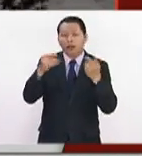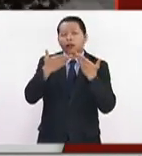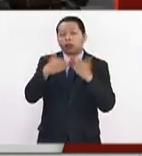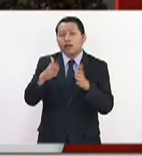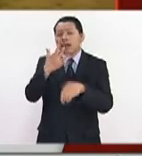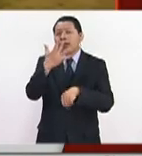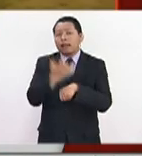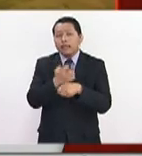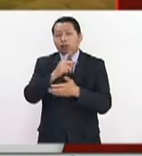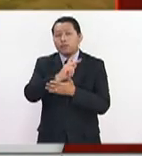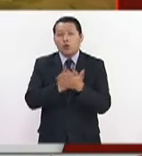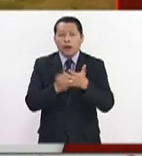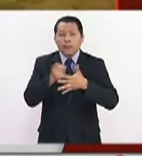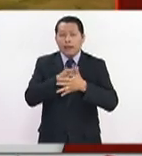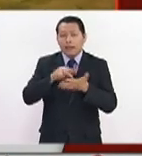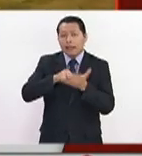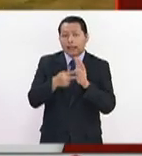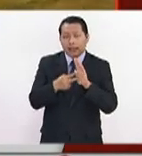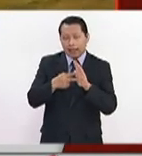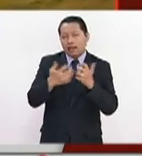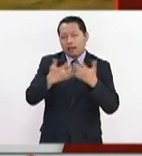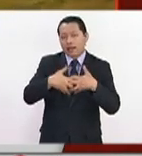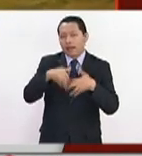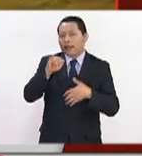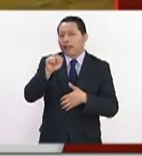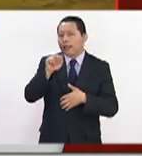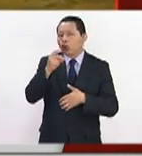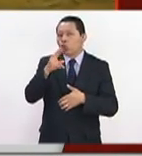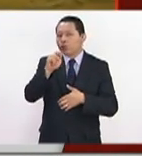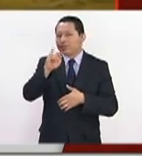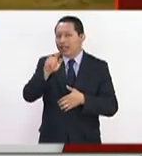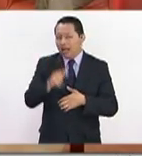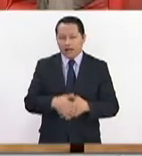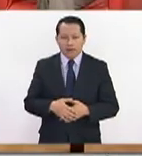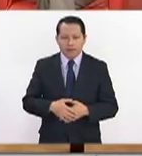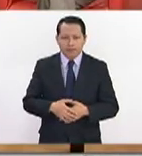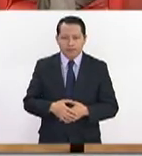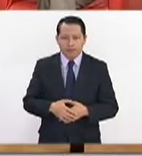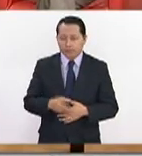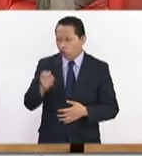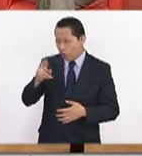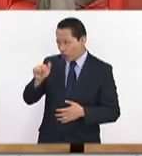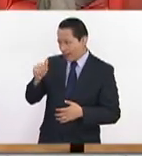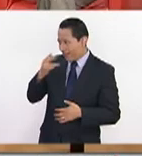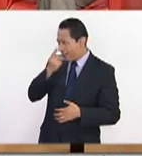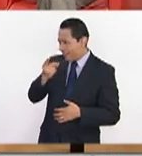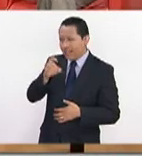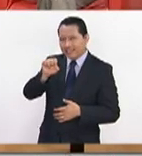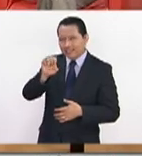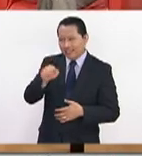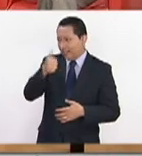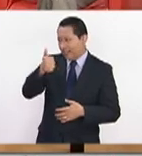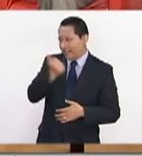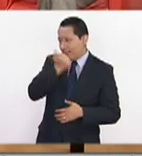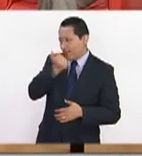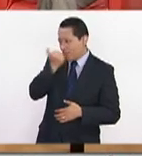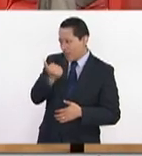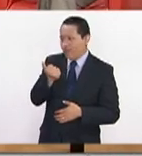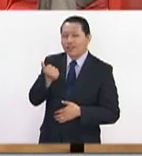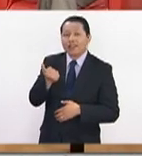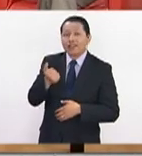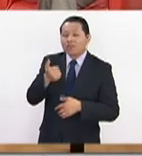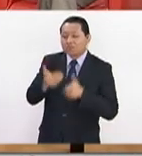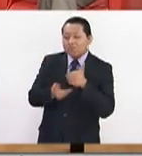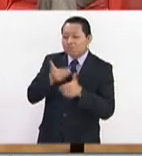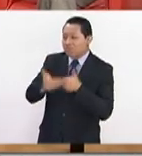un quinto programa que es Ingeniería Industrial. Perfecto. Doctora, nos decía que empezaron con 66 alumnos. Así es. Pero díganos, ¿cómo ha crecido